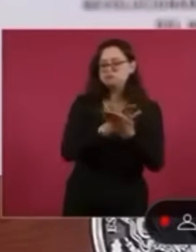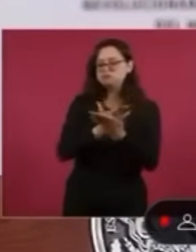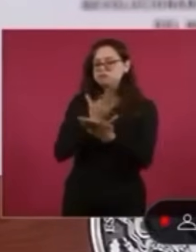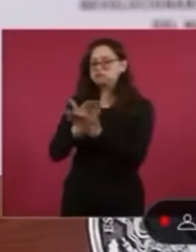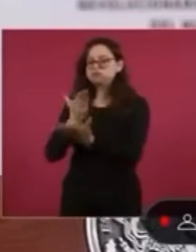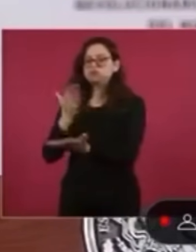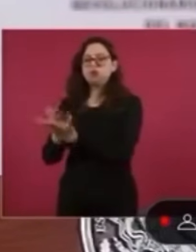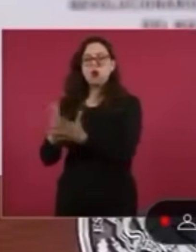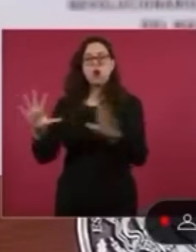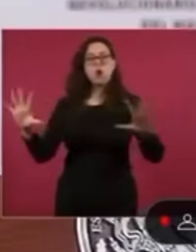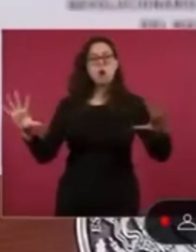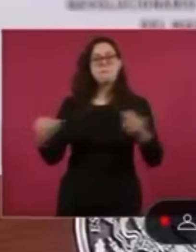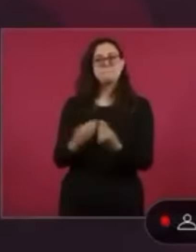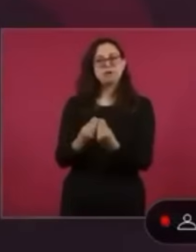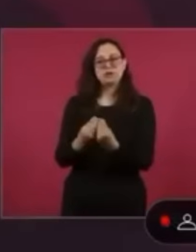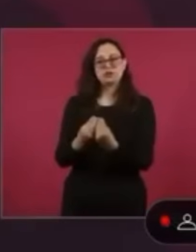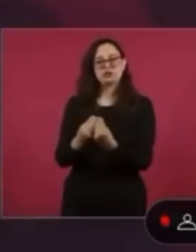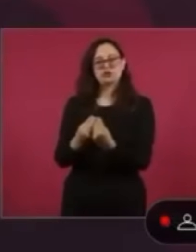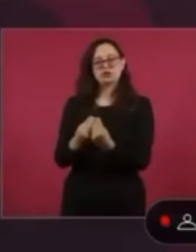del resultado